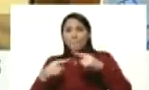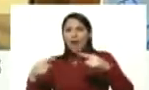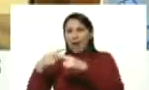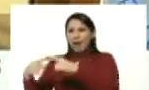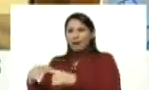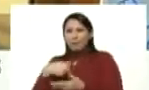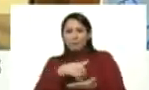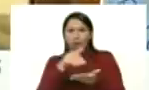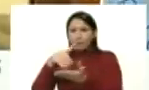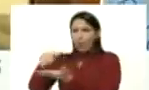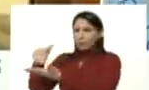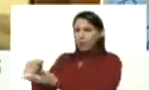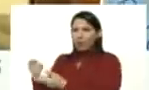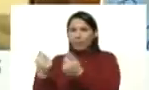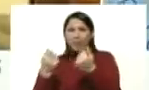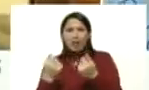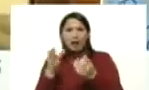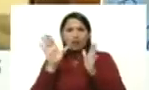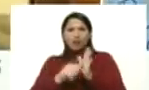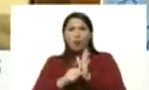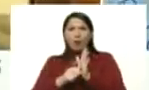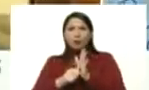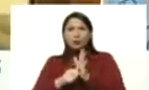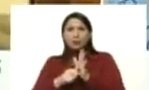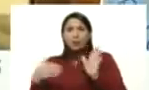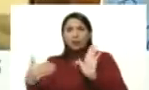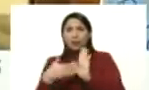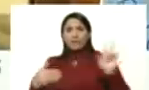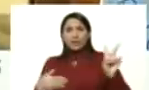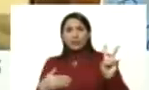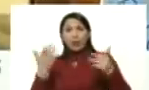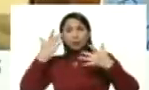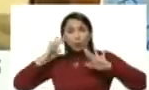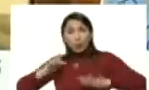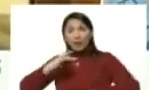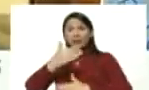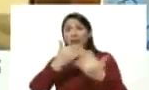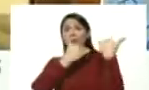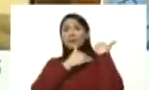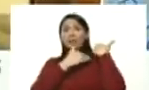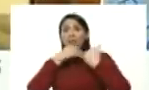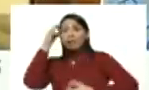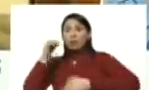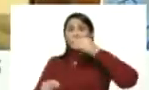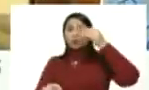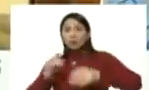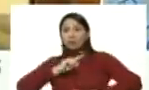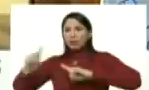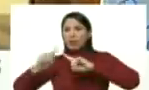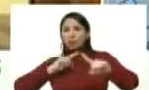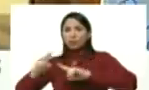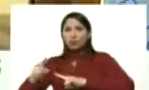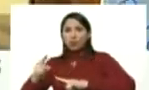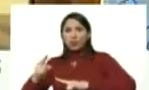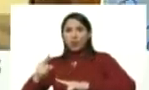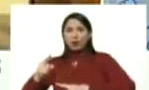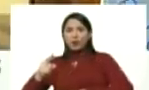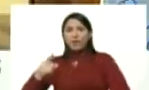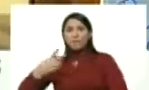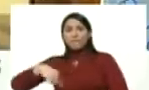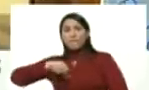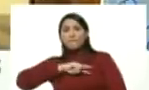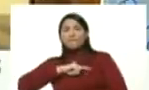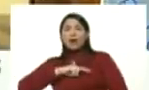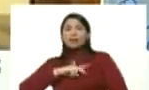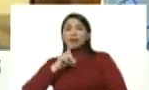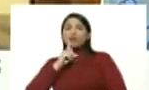botín desfalcado. Los supuestos representantes judiciales que actúan falsamente en nombre de